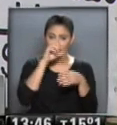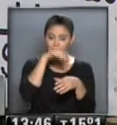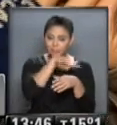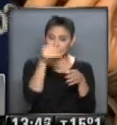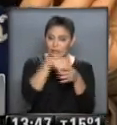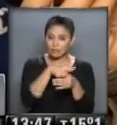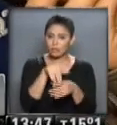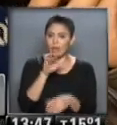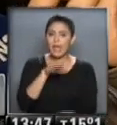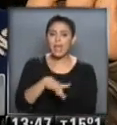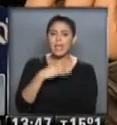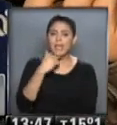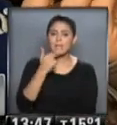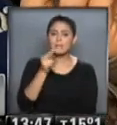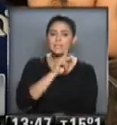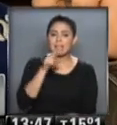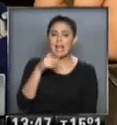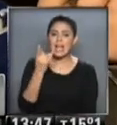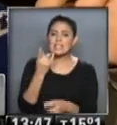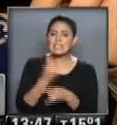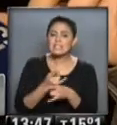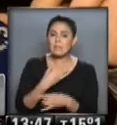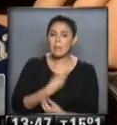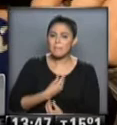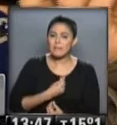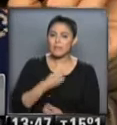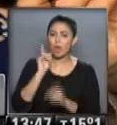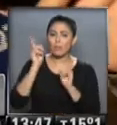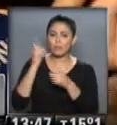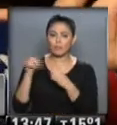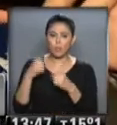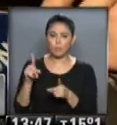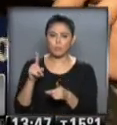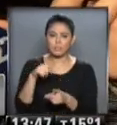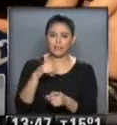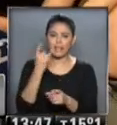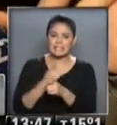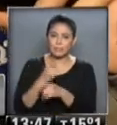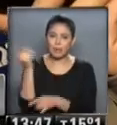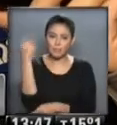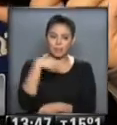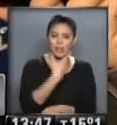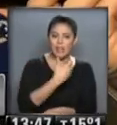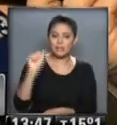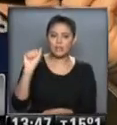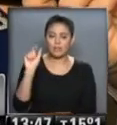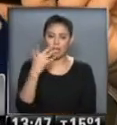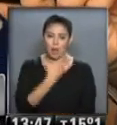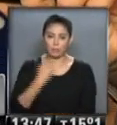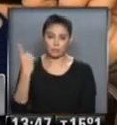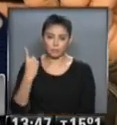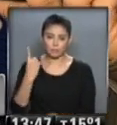siempre tuvo miedo el profesor de música siempre decían que cuando tenía profesor de música las llevan a proyector y a los compañeritos